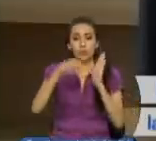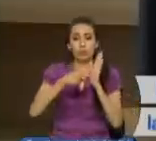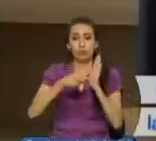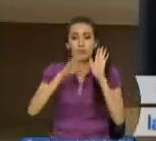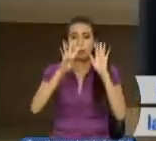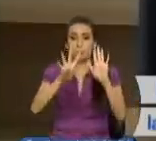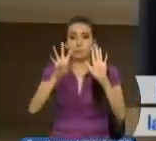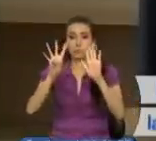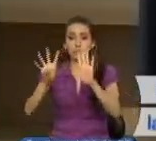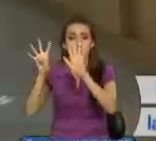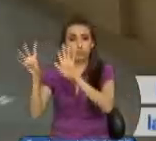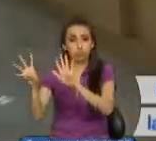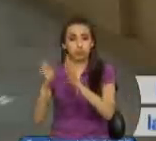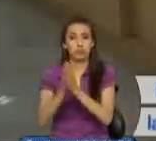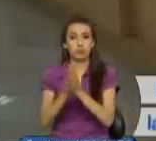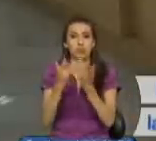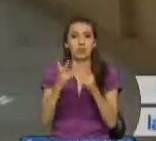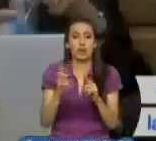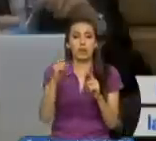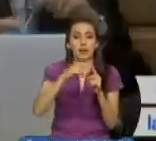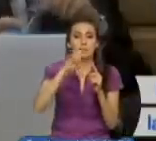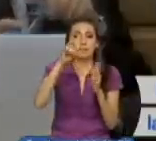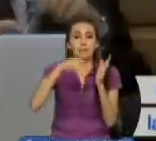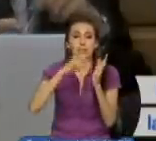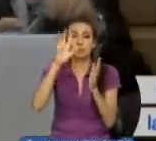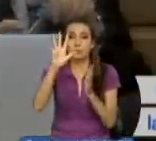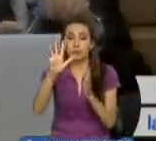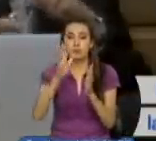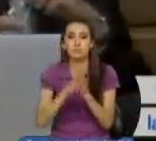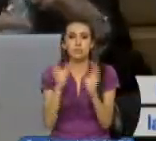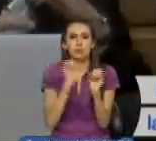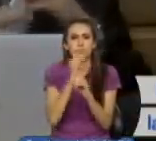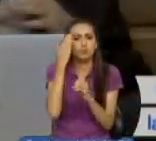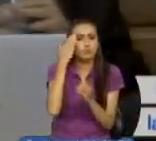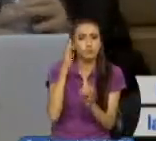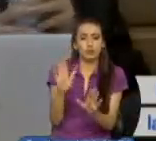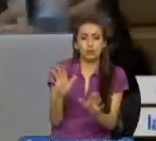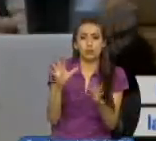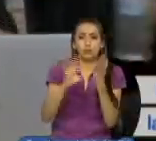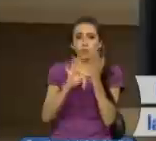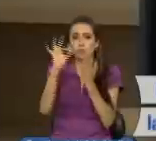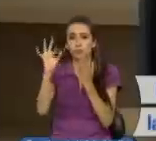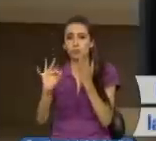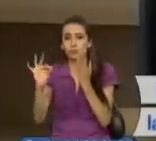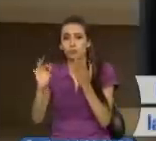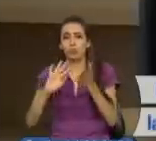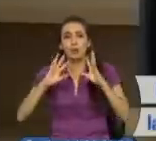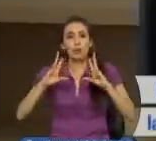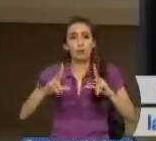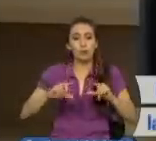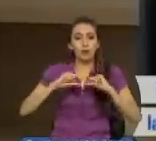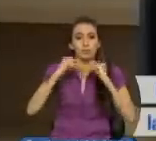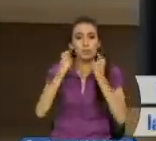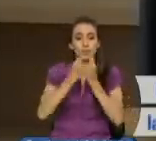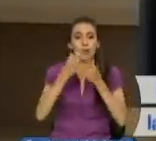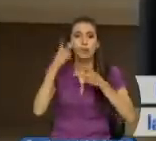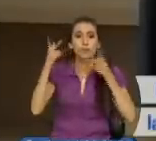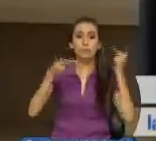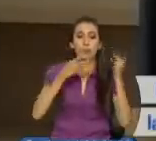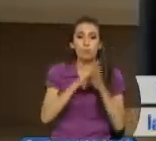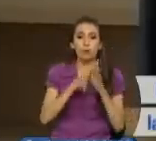1999 y 2005 ha negado que conociera la asistencia de financiación ilegal en el partido popular